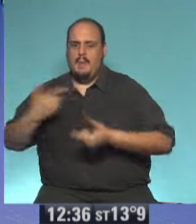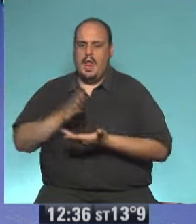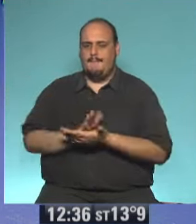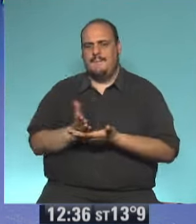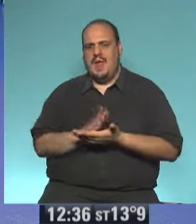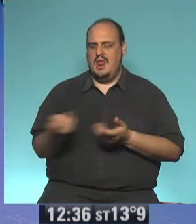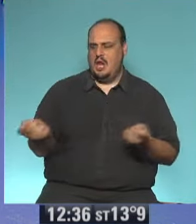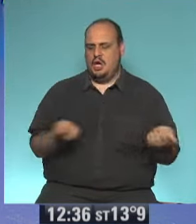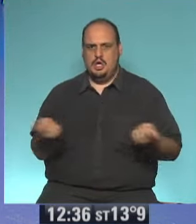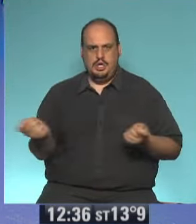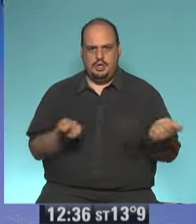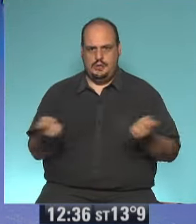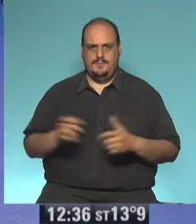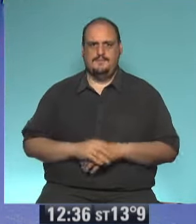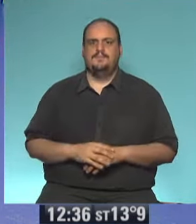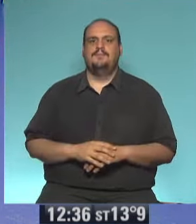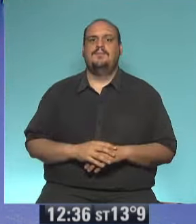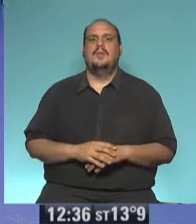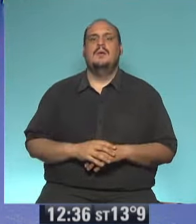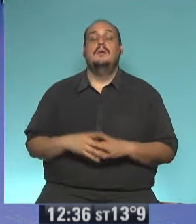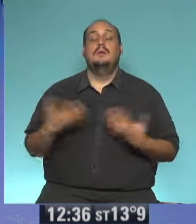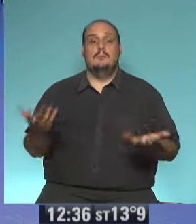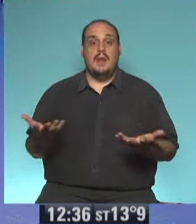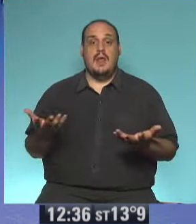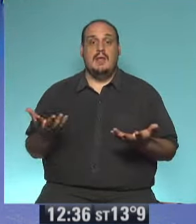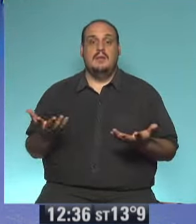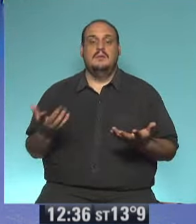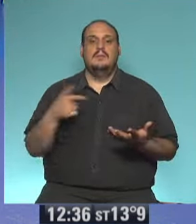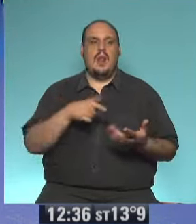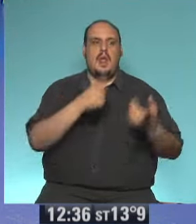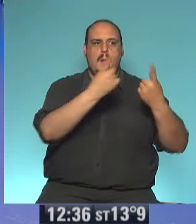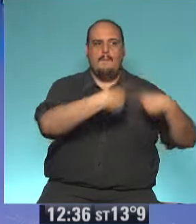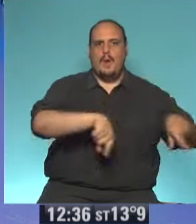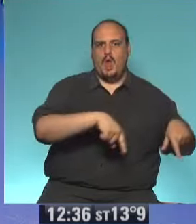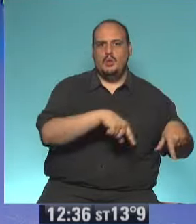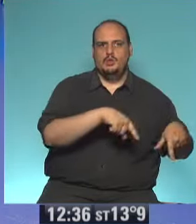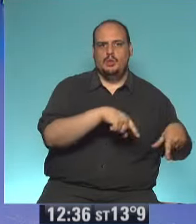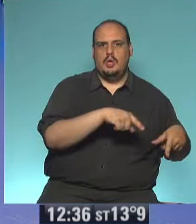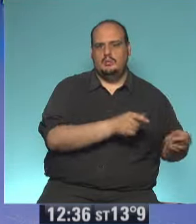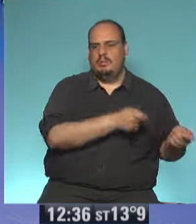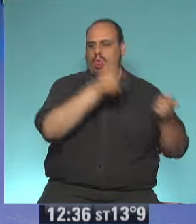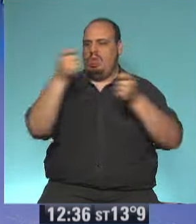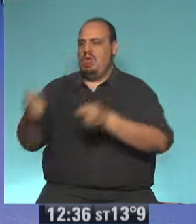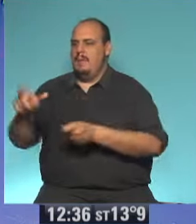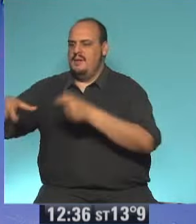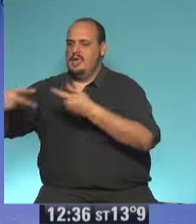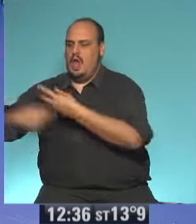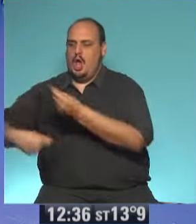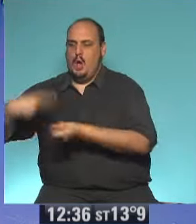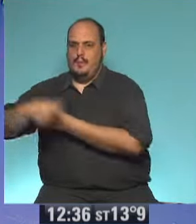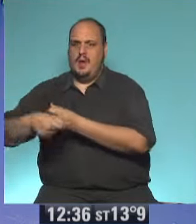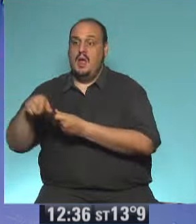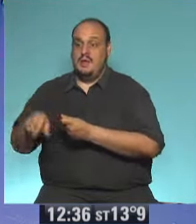como intermediarios necesarios, justamente para acercar los productos a los consumidores y brindar